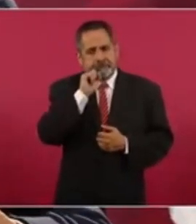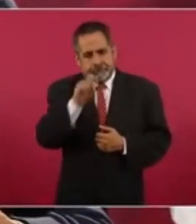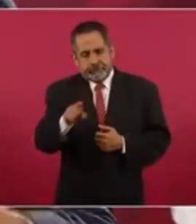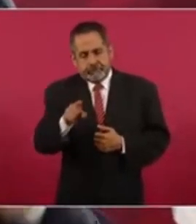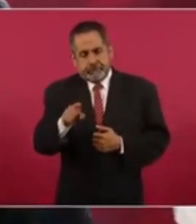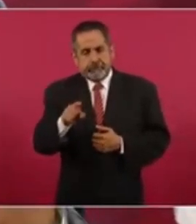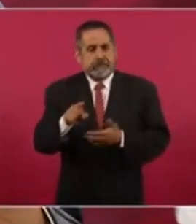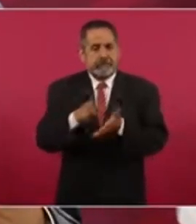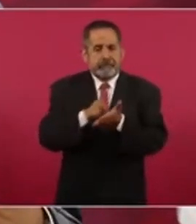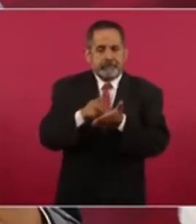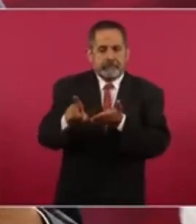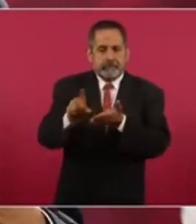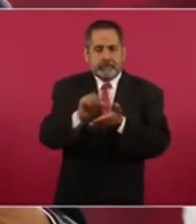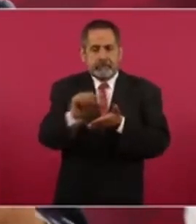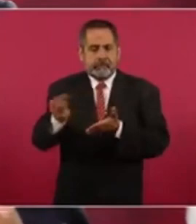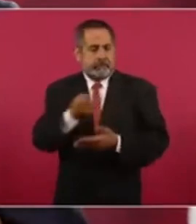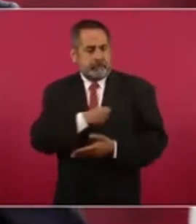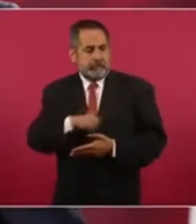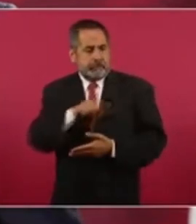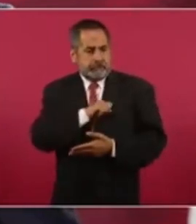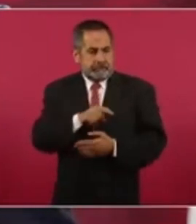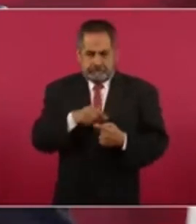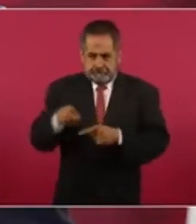lo del derecho a la salud